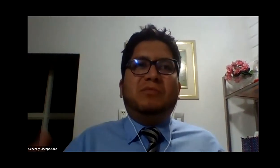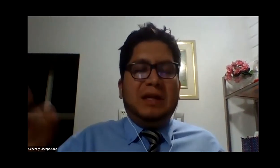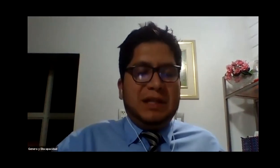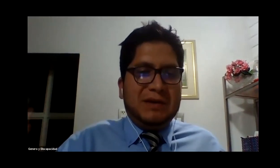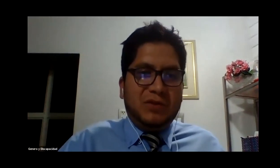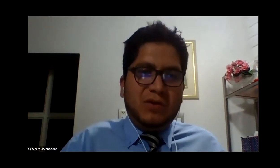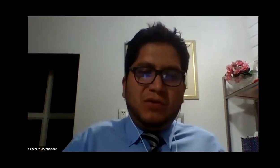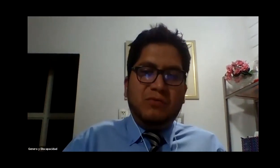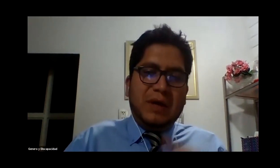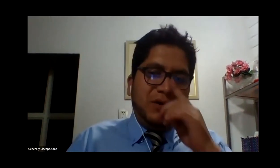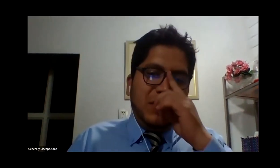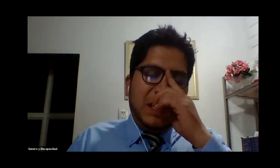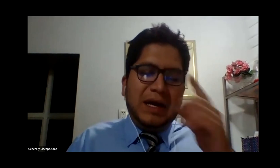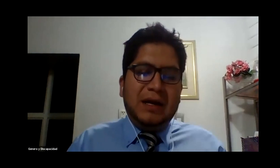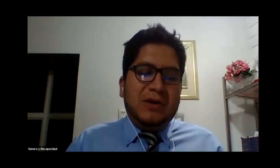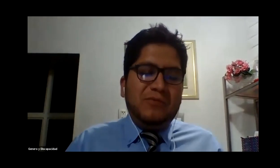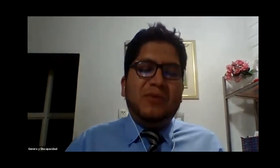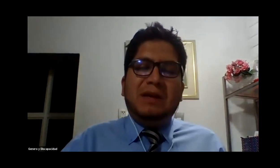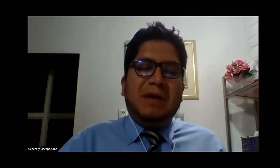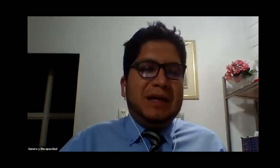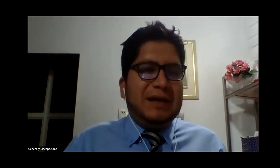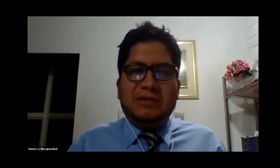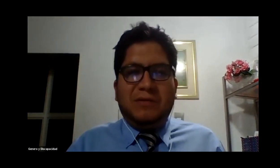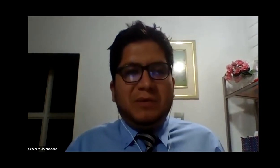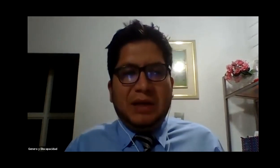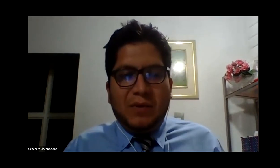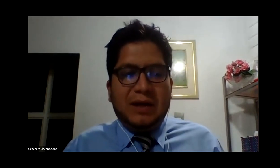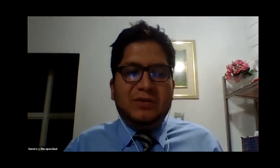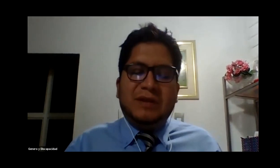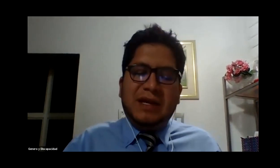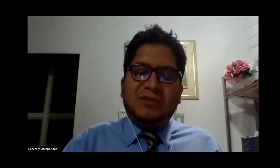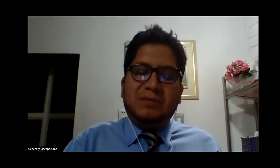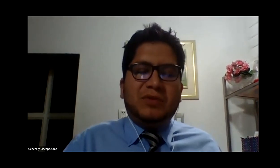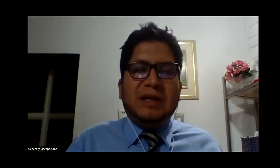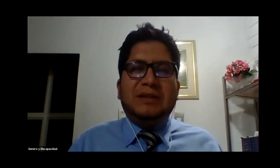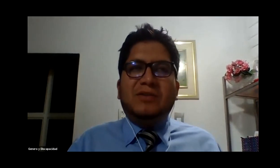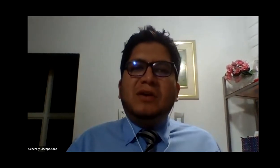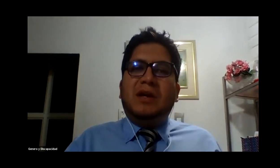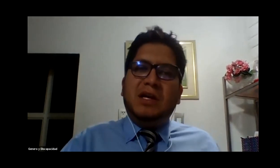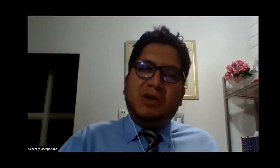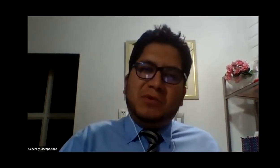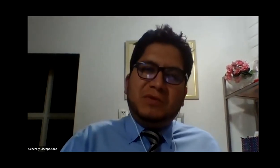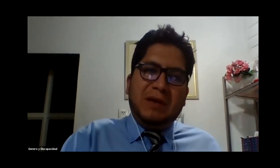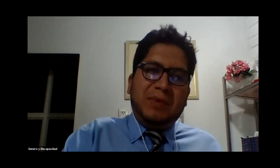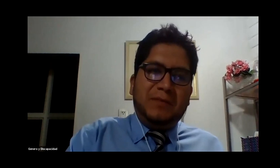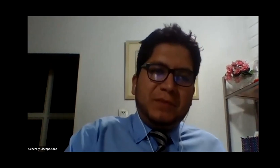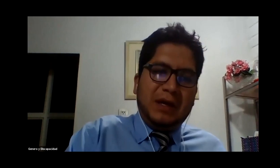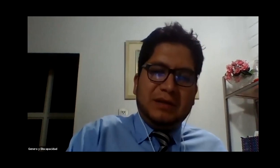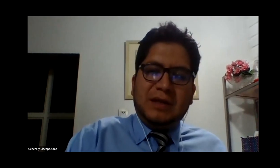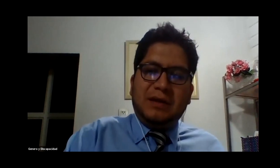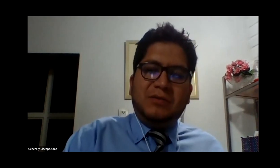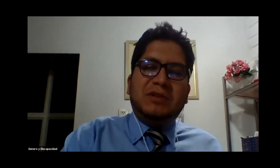el bastón o un perro guía pueden manejarse a una forma adecuada entonces eso es importante y como siempre